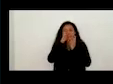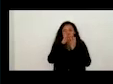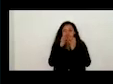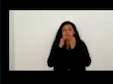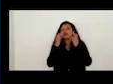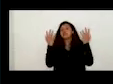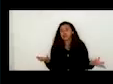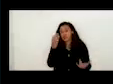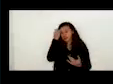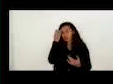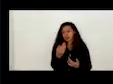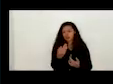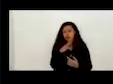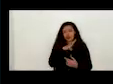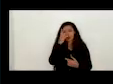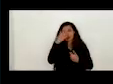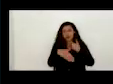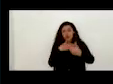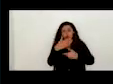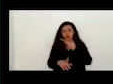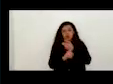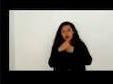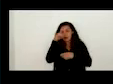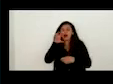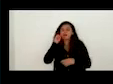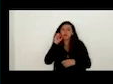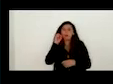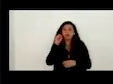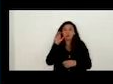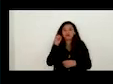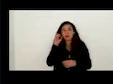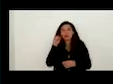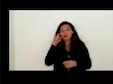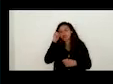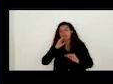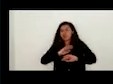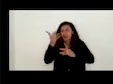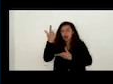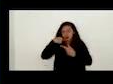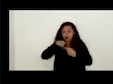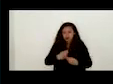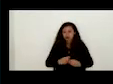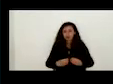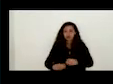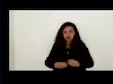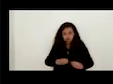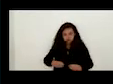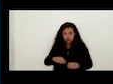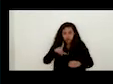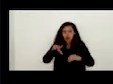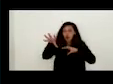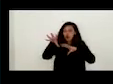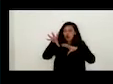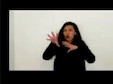llevarnos a problemas en la masticación y obviamente en la digestión y en la absorción de estos nutrientes. Les